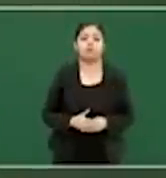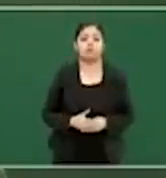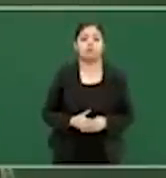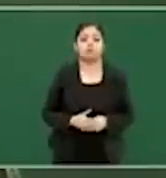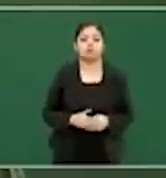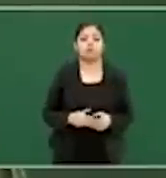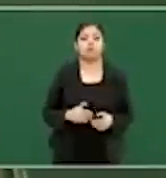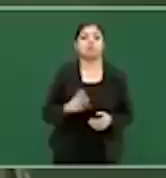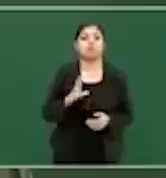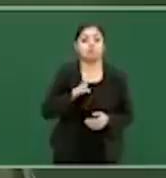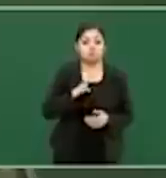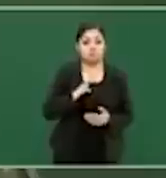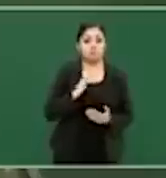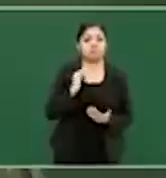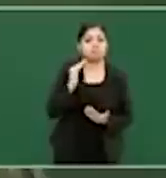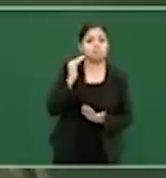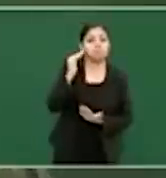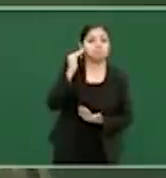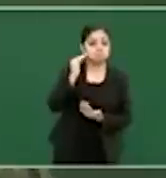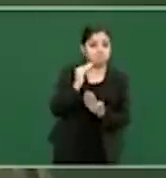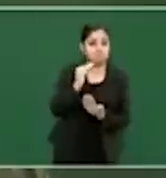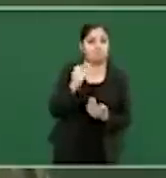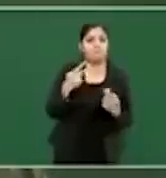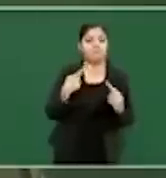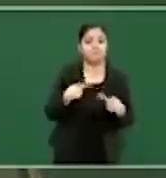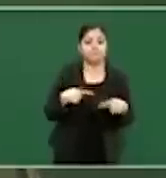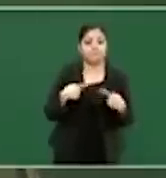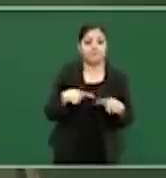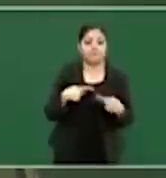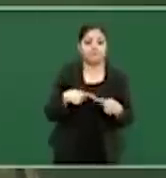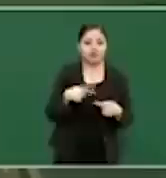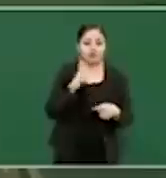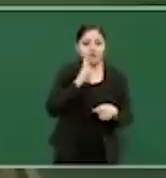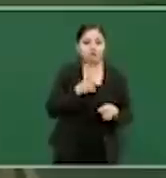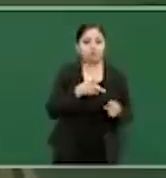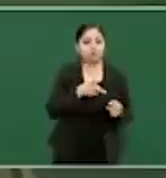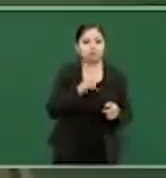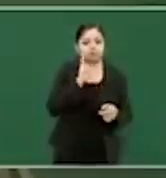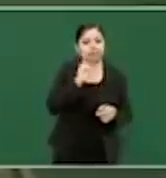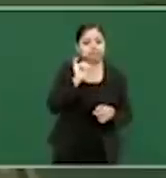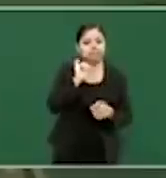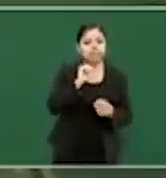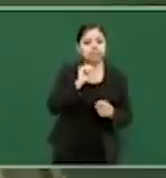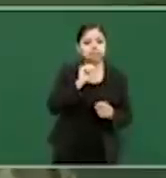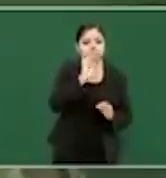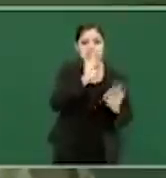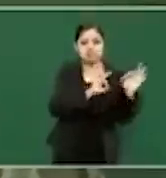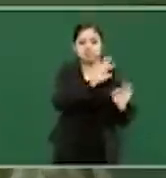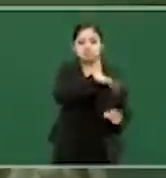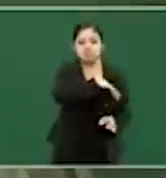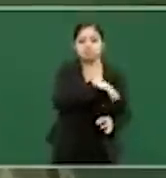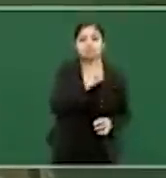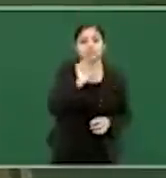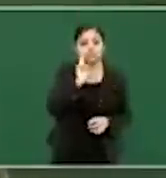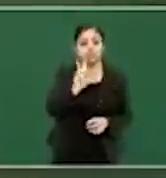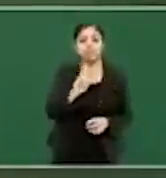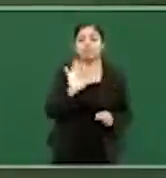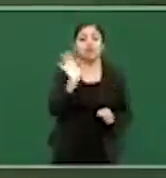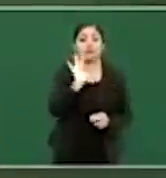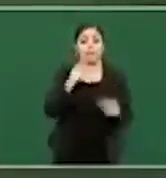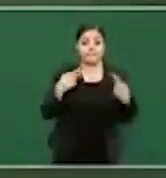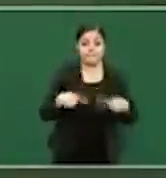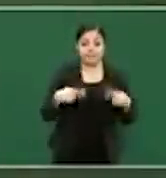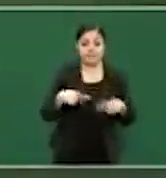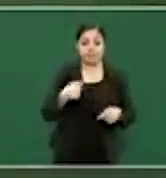Una reducción sensible en los índices delictivos, como ya se mencionó en las gráficas. Una denuncia ciudadana